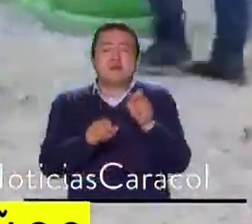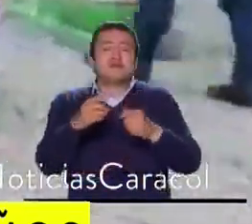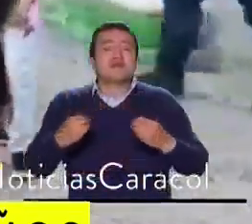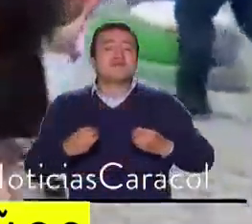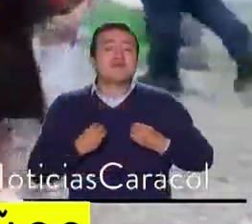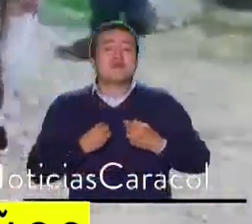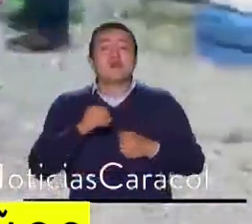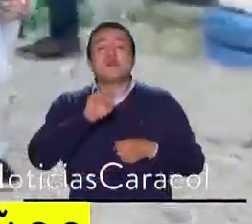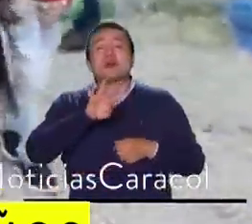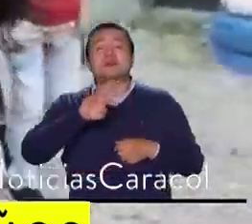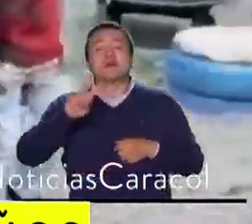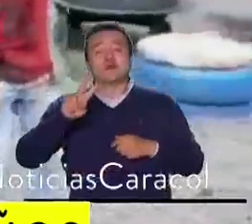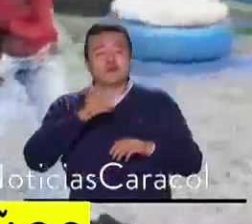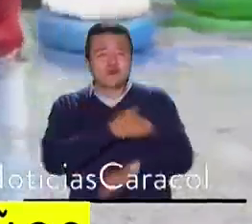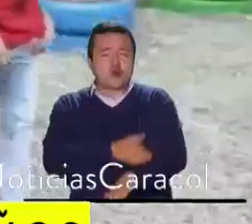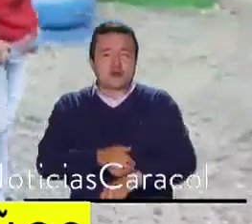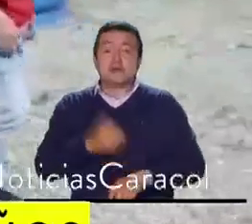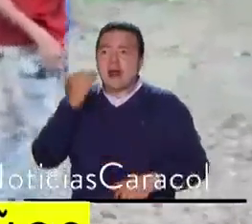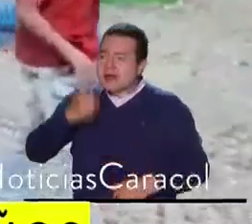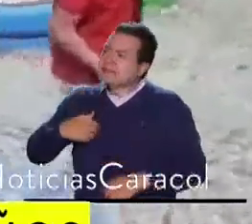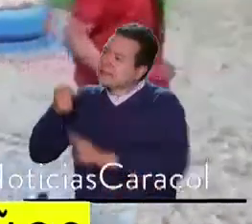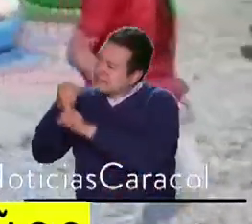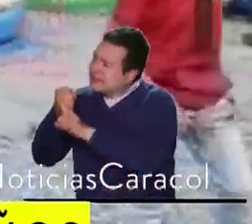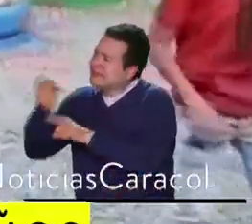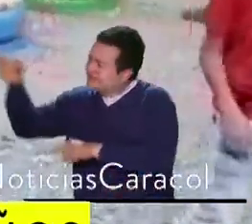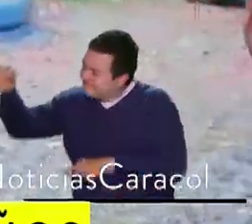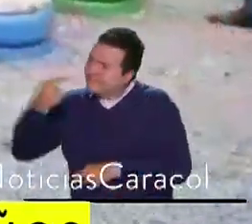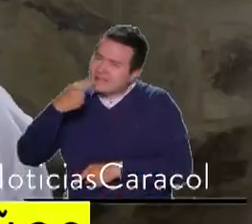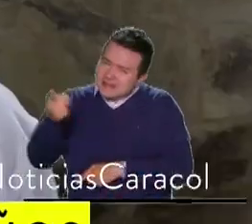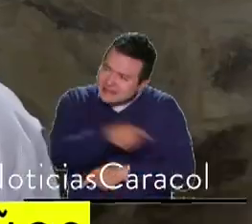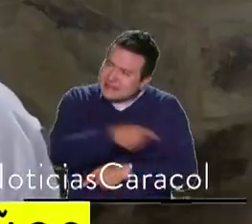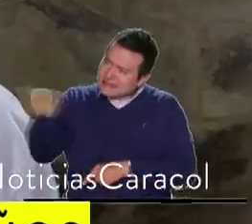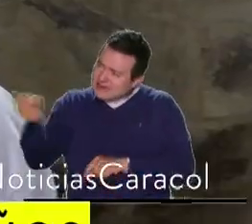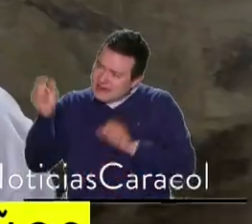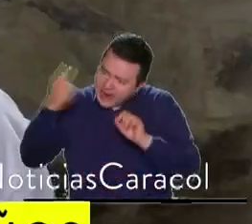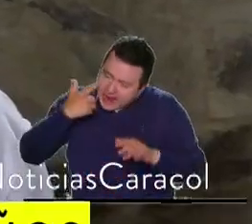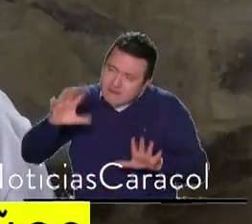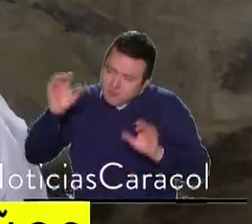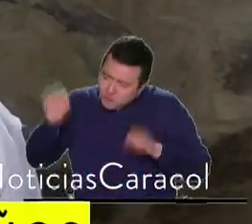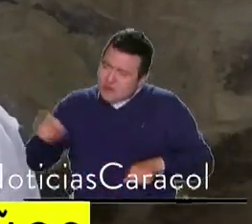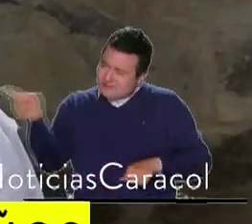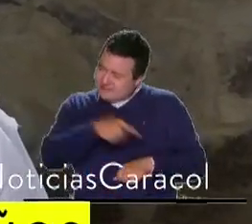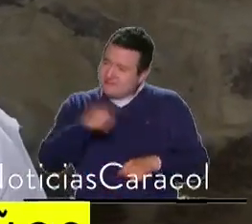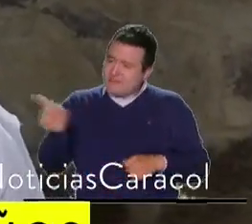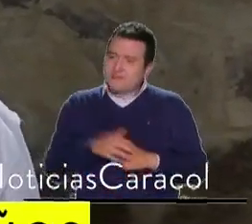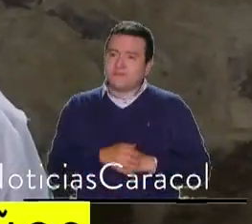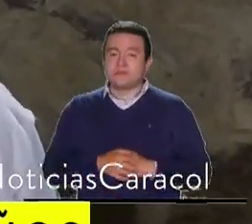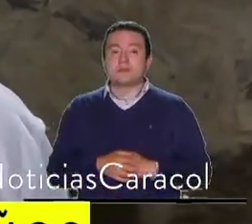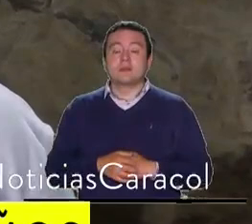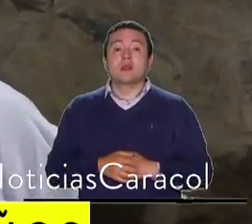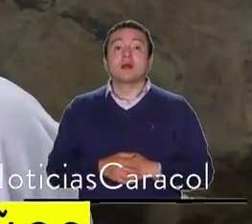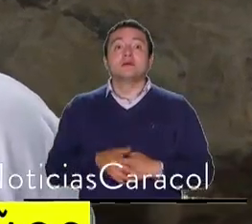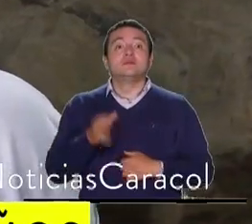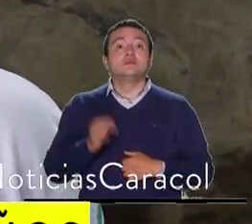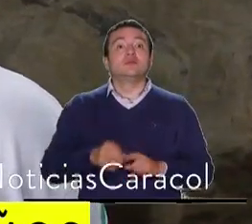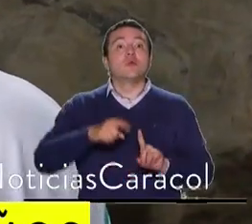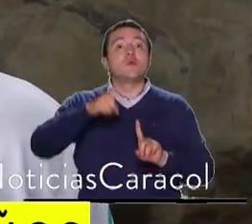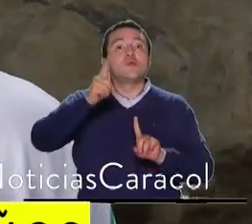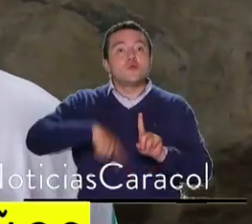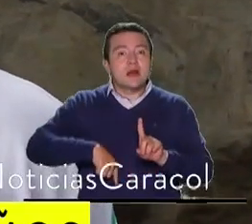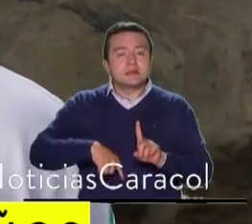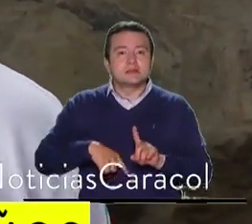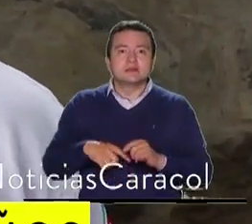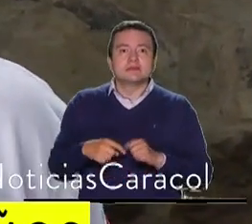de la esposa del abogado facilitó que las dos mujeres se comunicaran. Fue más de un mes luchando contra